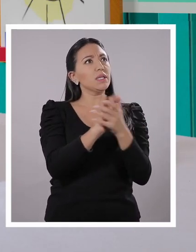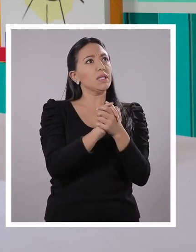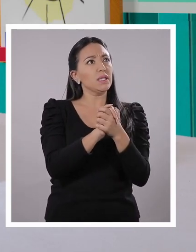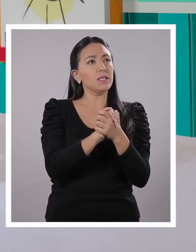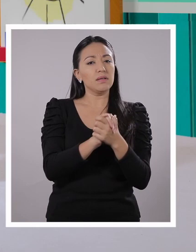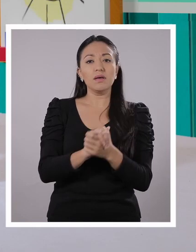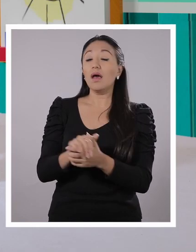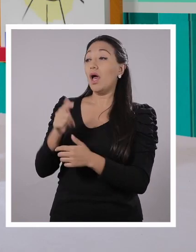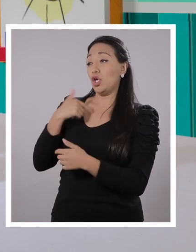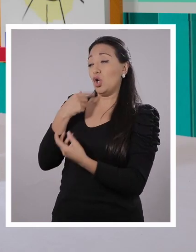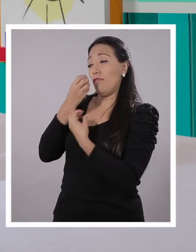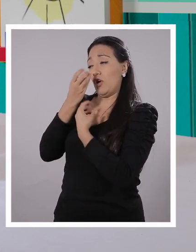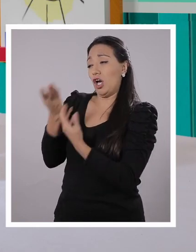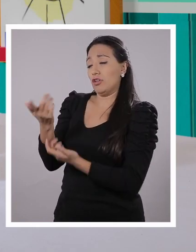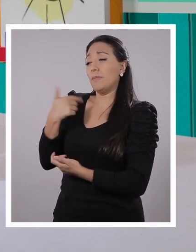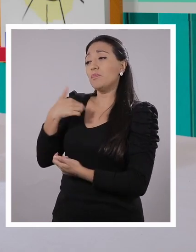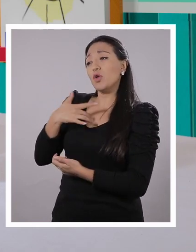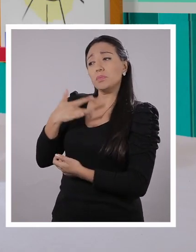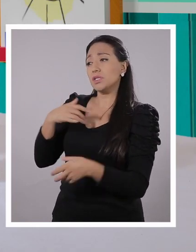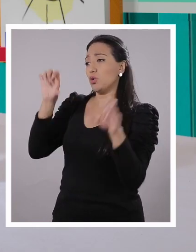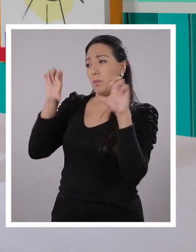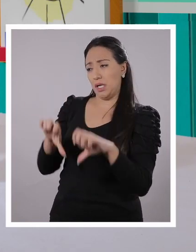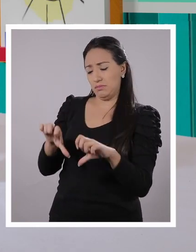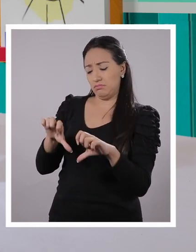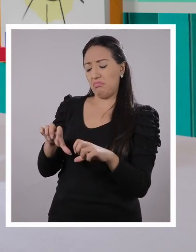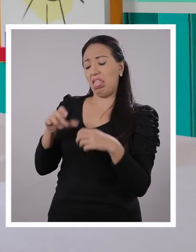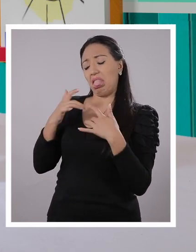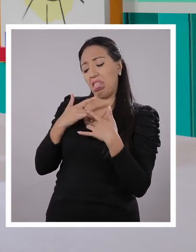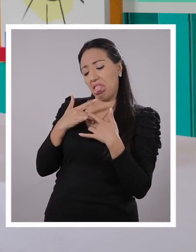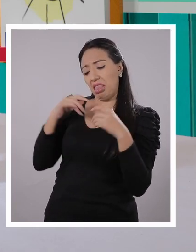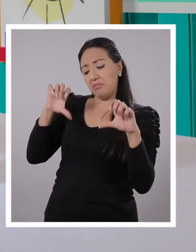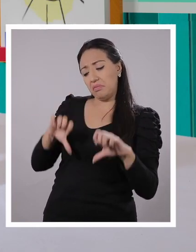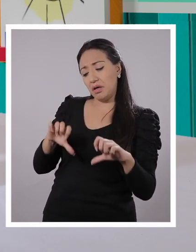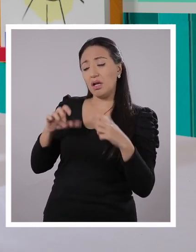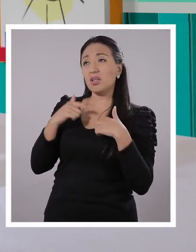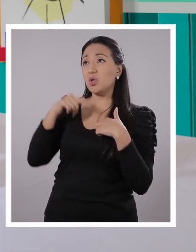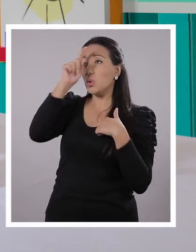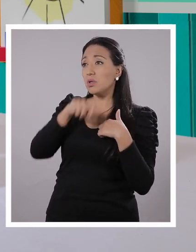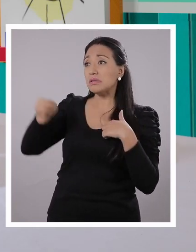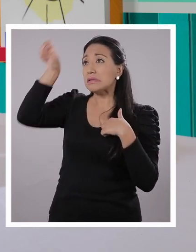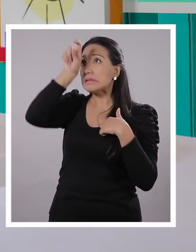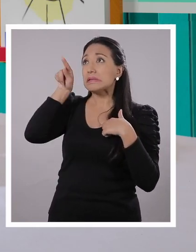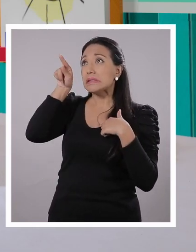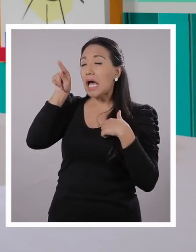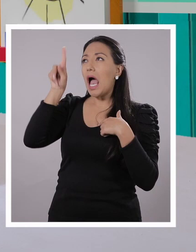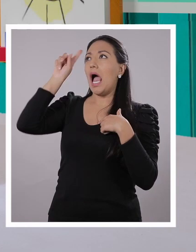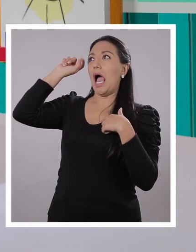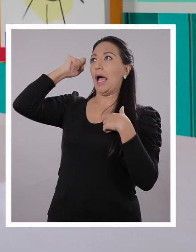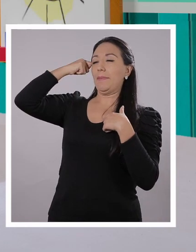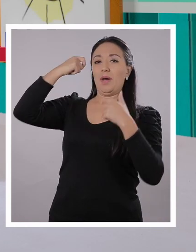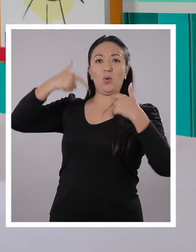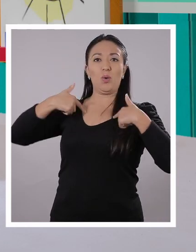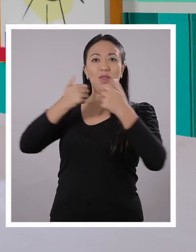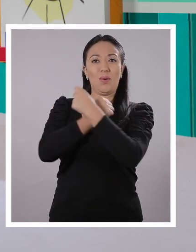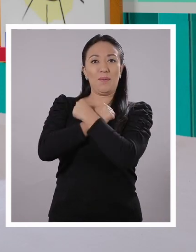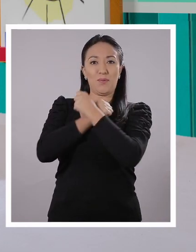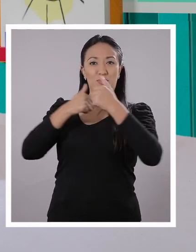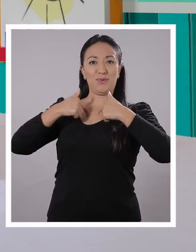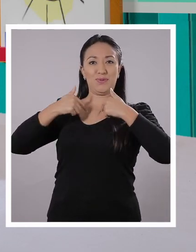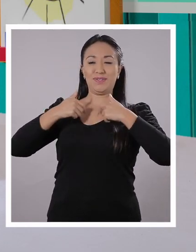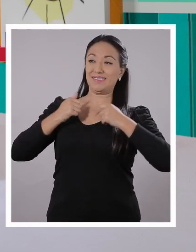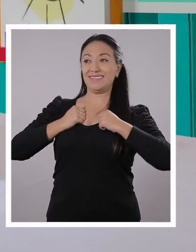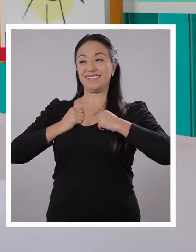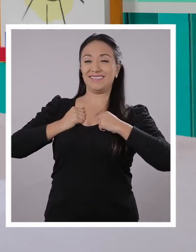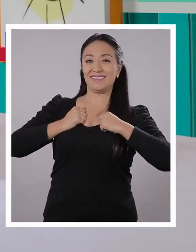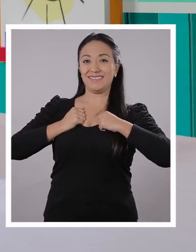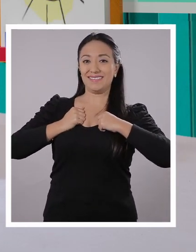contar, profe. Lo que pasa es que me sentía un poquito mal. Entonces hice este círculo de autoestima para recordarme a mí mismo que si valgo la pena en este